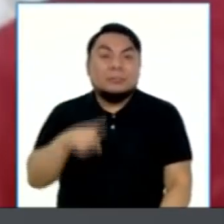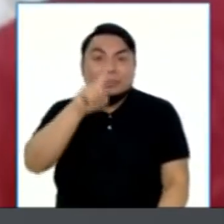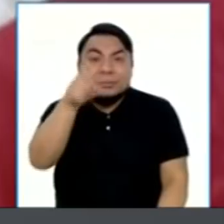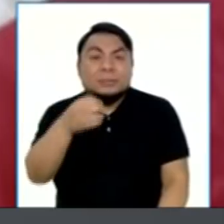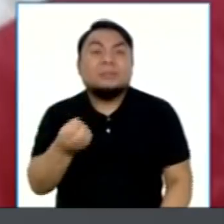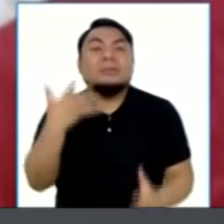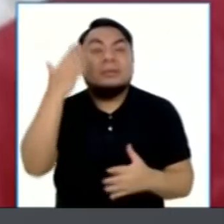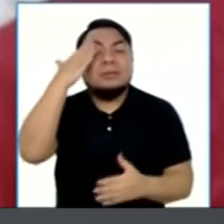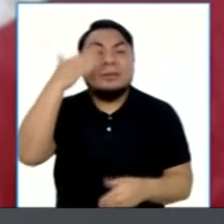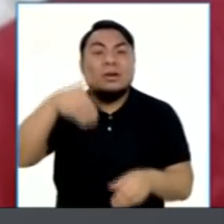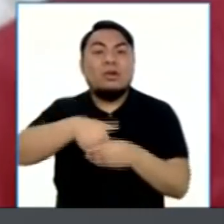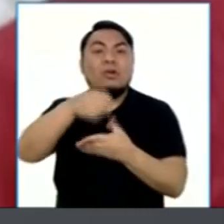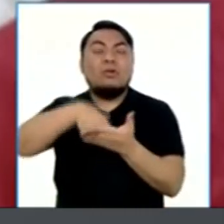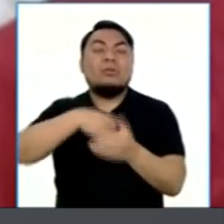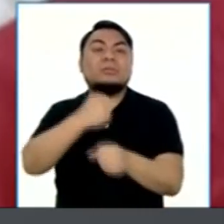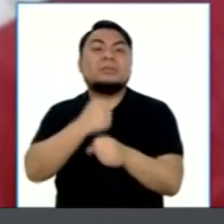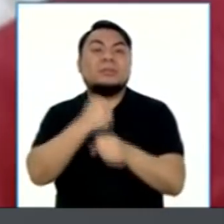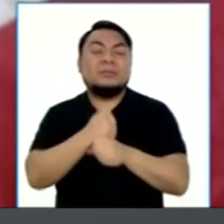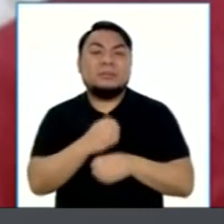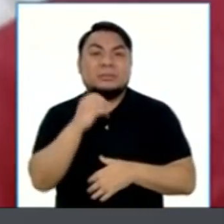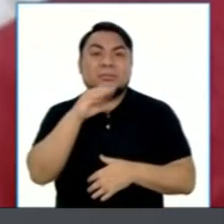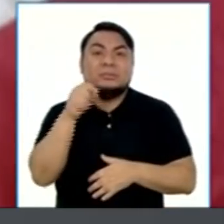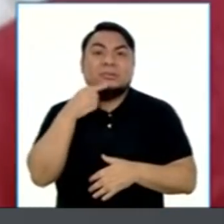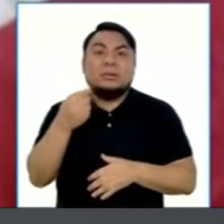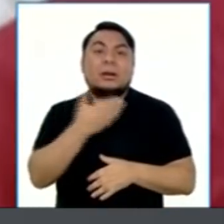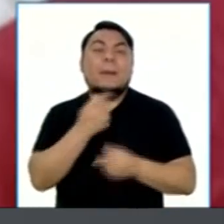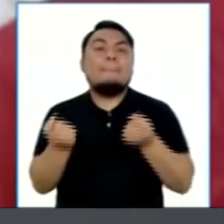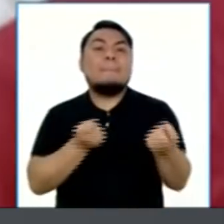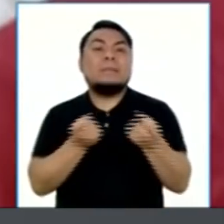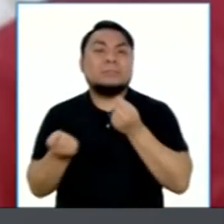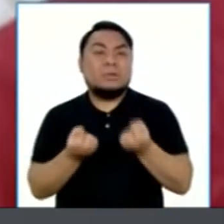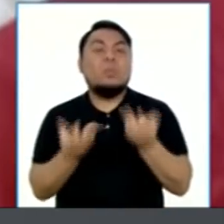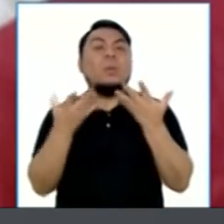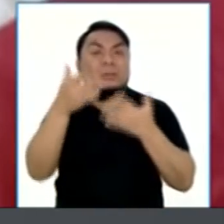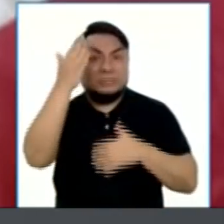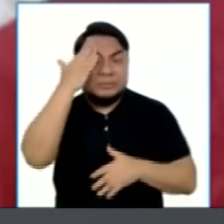cuántos contratos hay de órdenes de servicio en la administración pública?